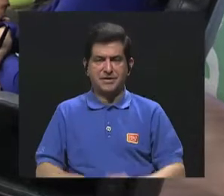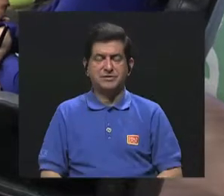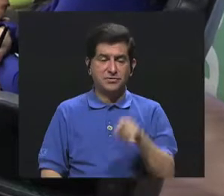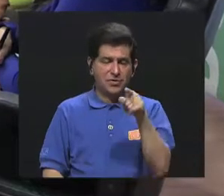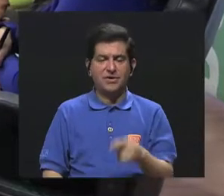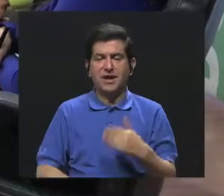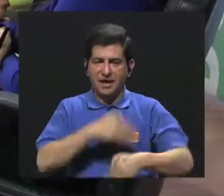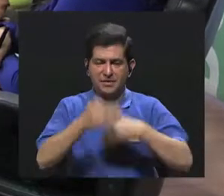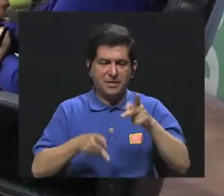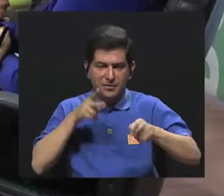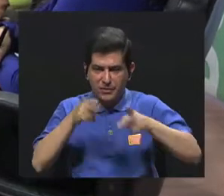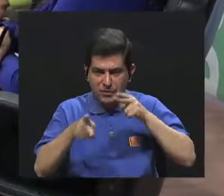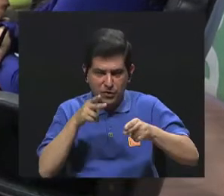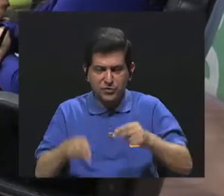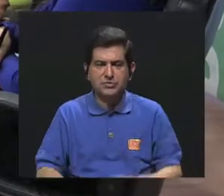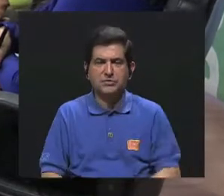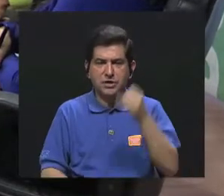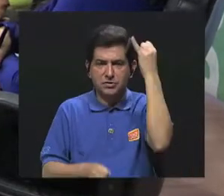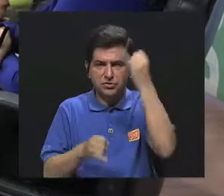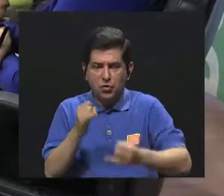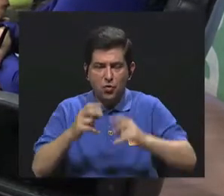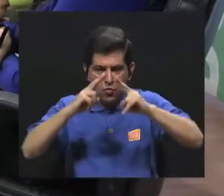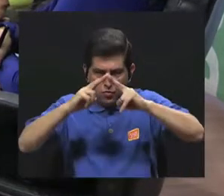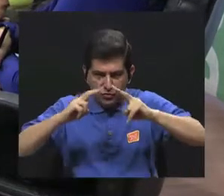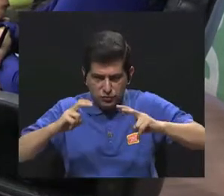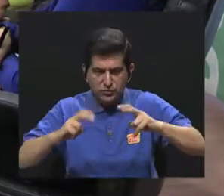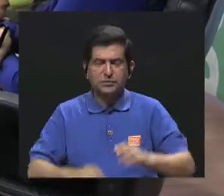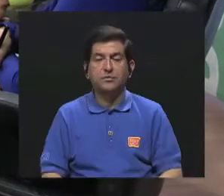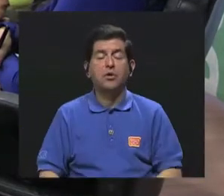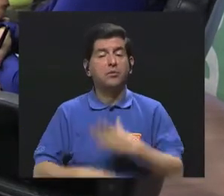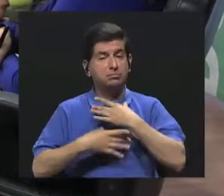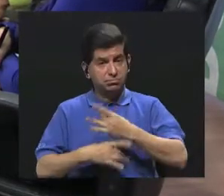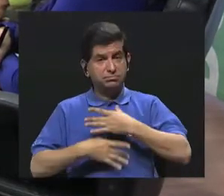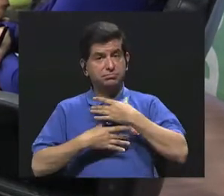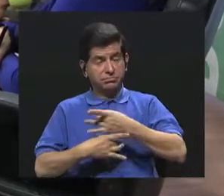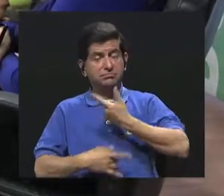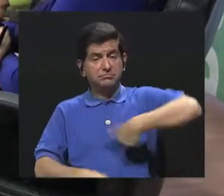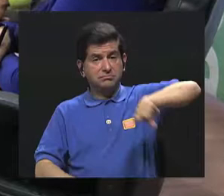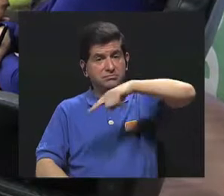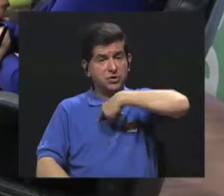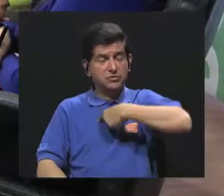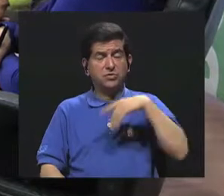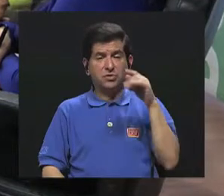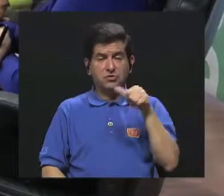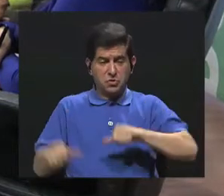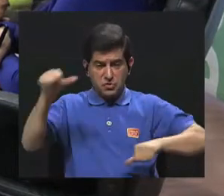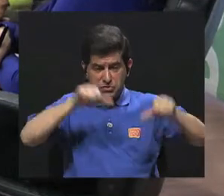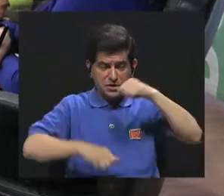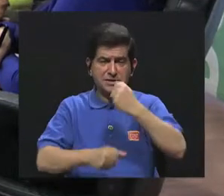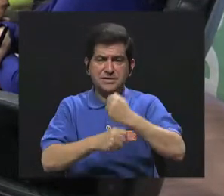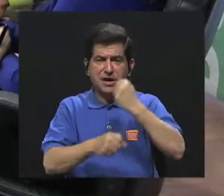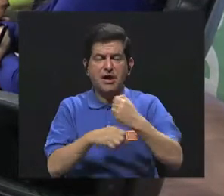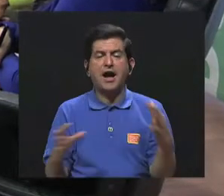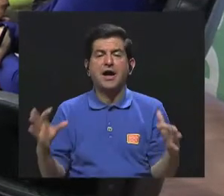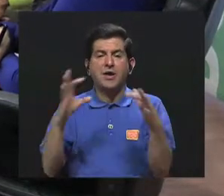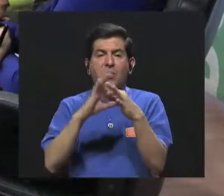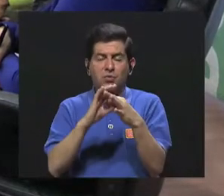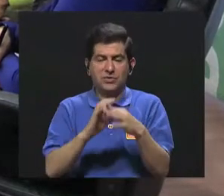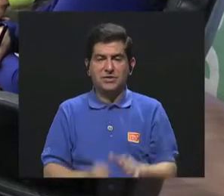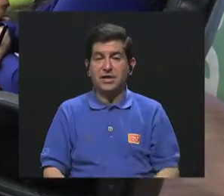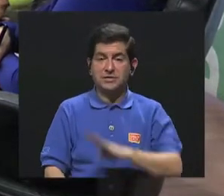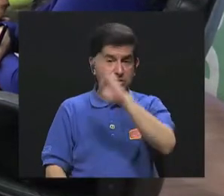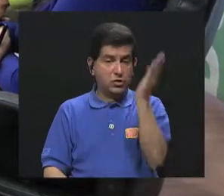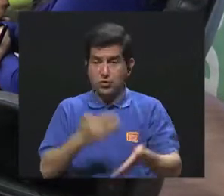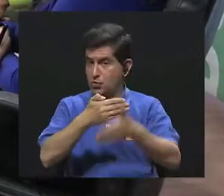editora, claro, la que montó como el último corte, y además como que fue interesante que para nosotros fue un experimento de trabajar juntas, o sea, nunca habíamos